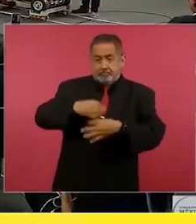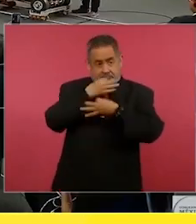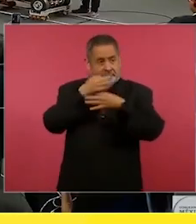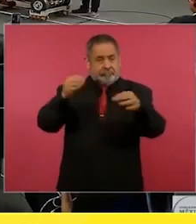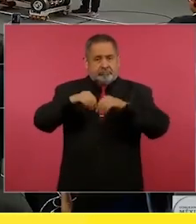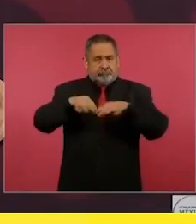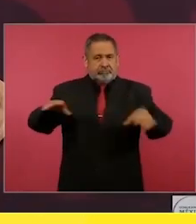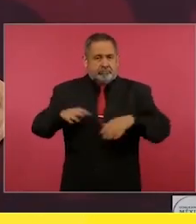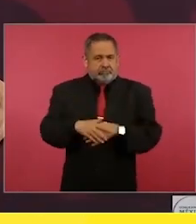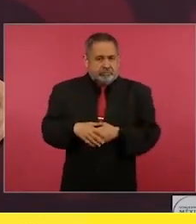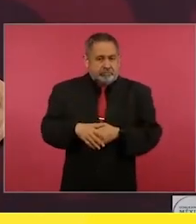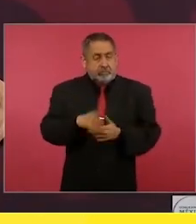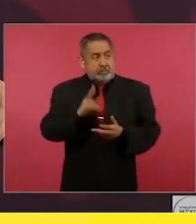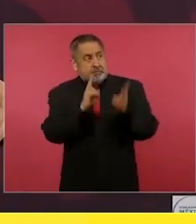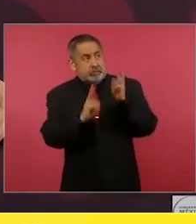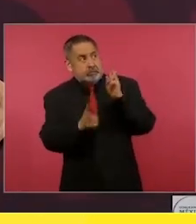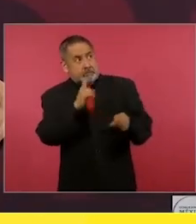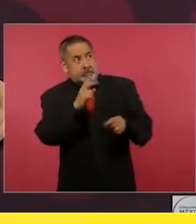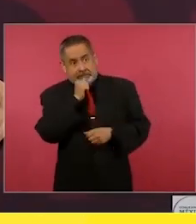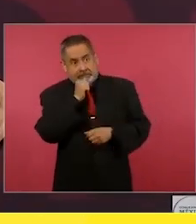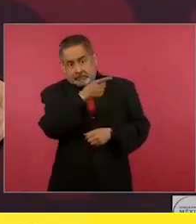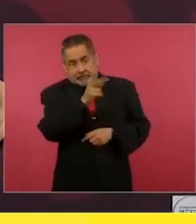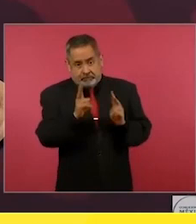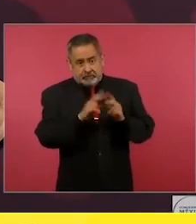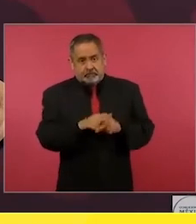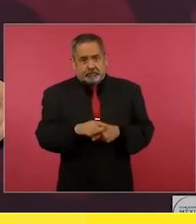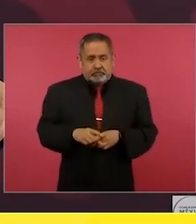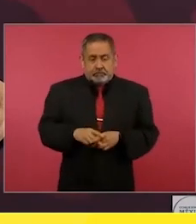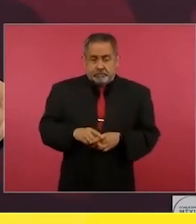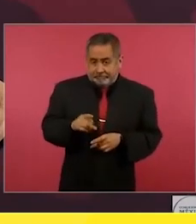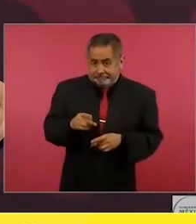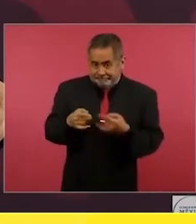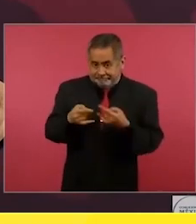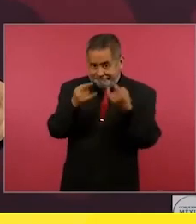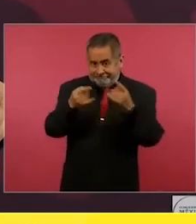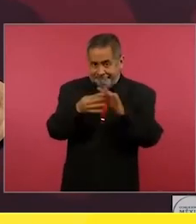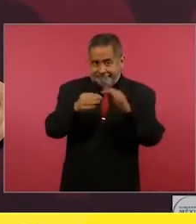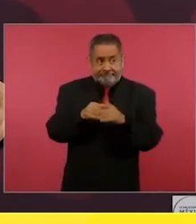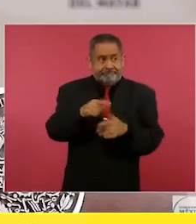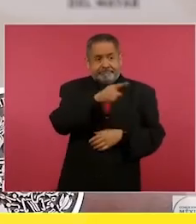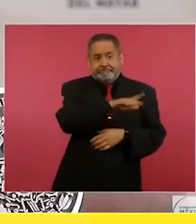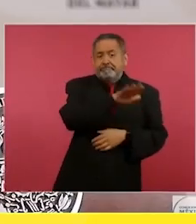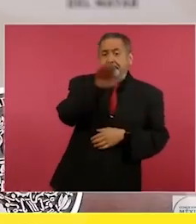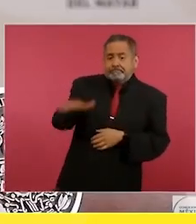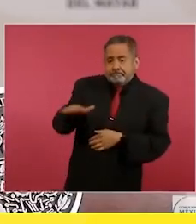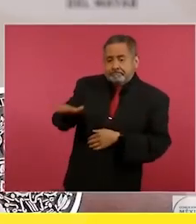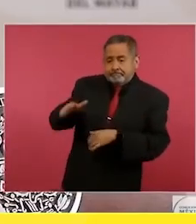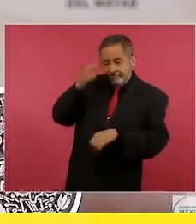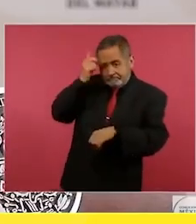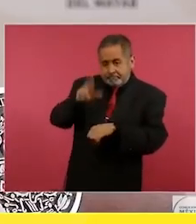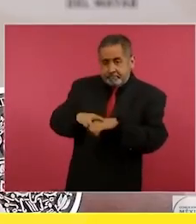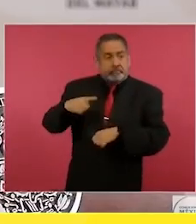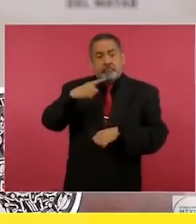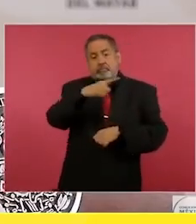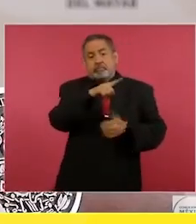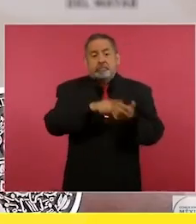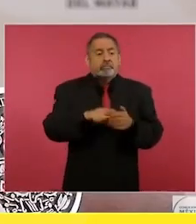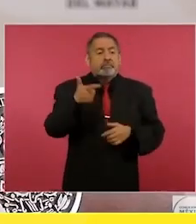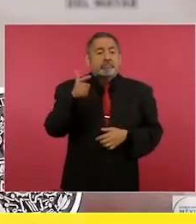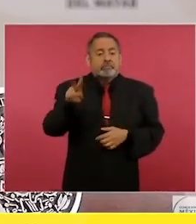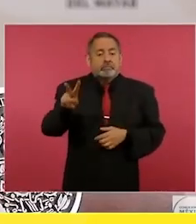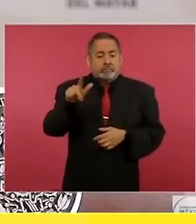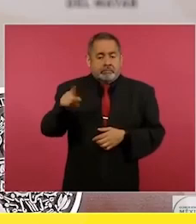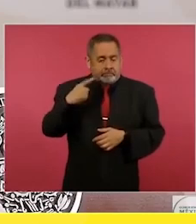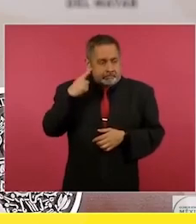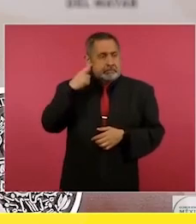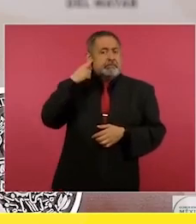durante todo este gobierno del presidente López Obrador. El mandatario una vez más comentó y negó haber prometido devolver, regresar al